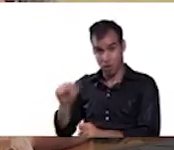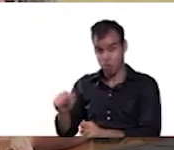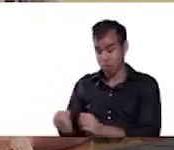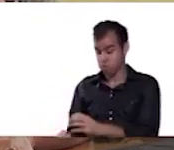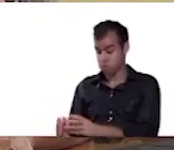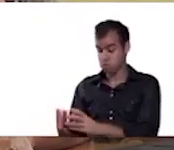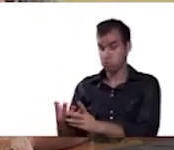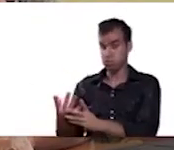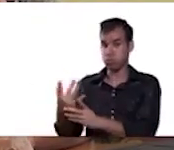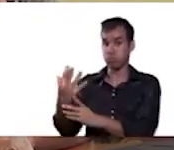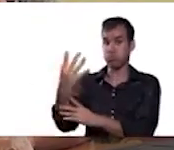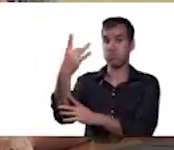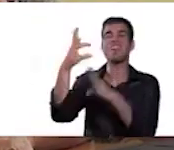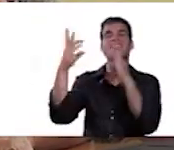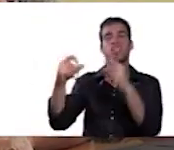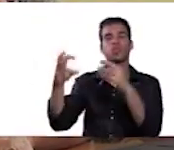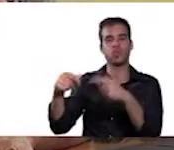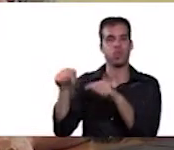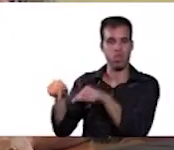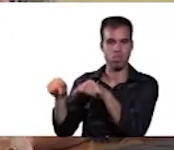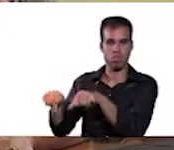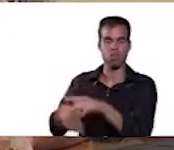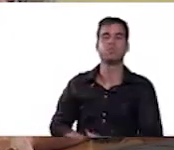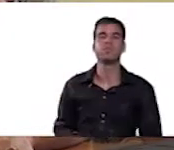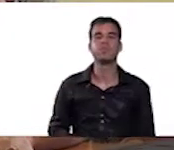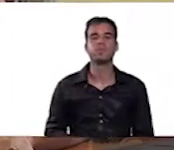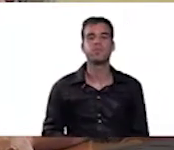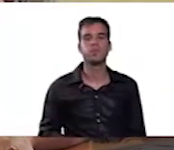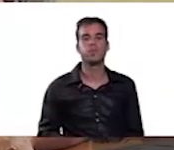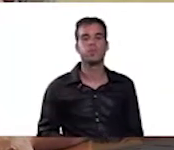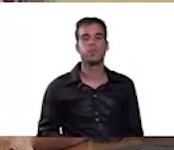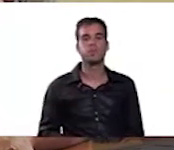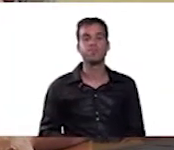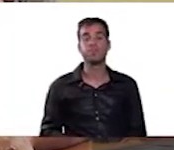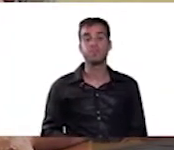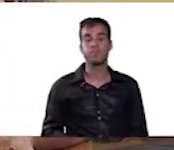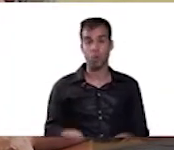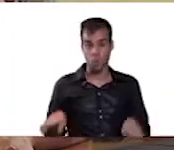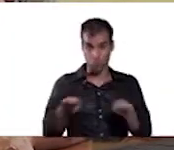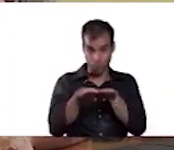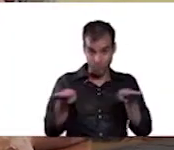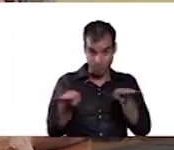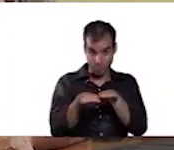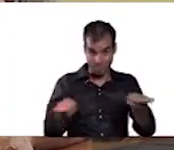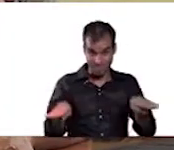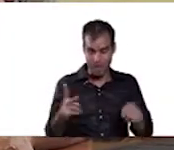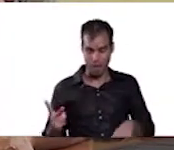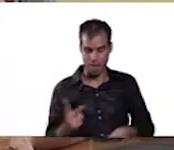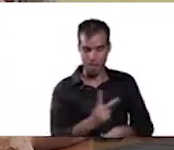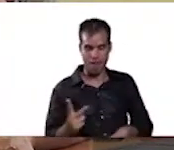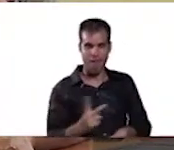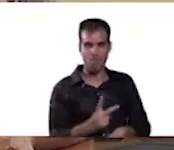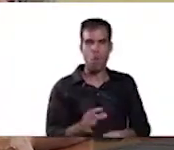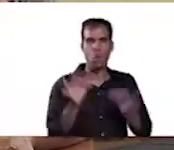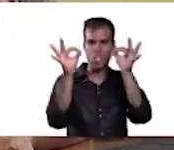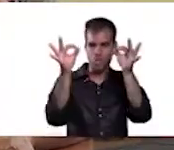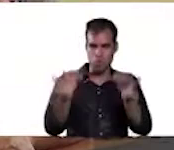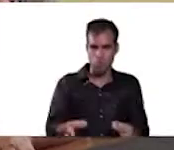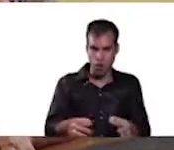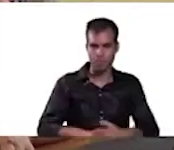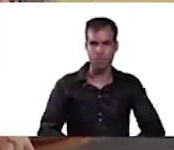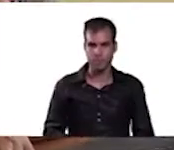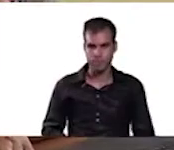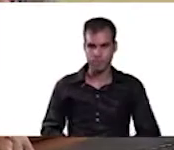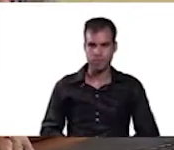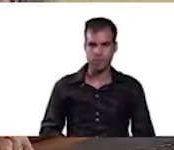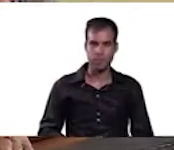de la sustancia producto. Cuando se alcanza el estado de equilibrio, estas concentraciones permanecen